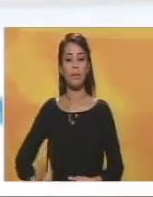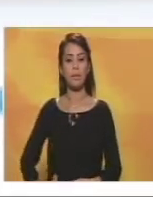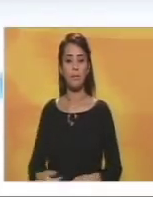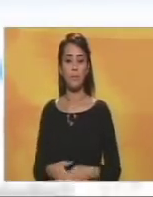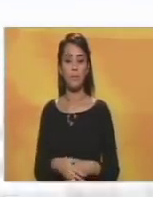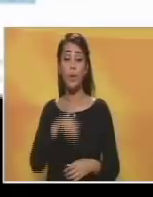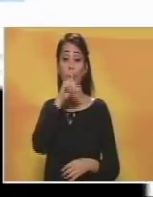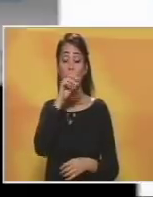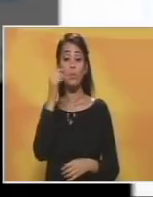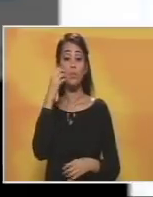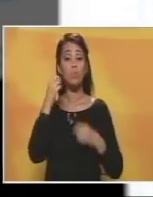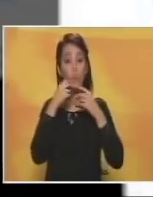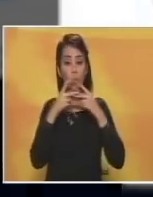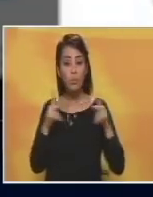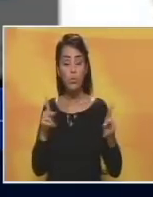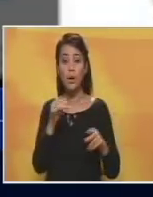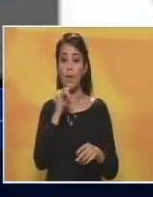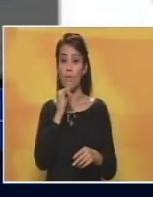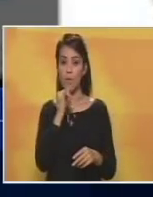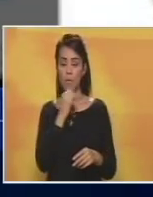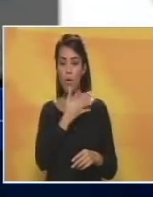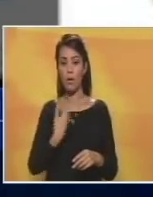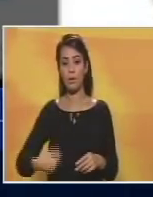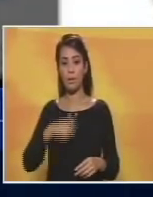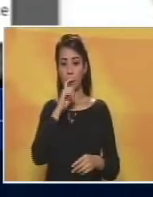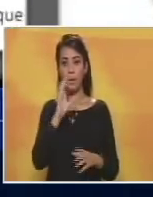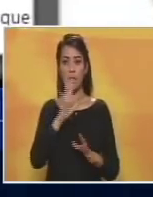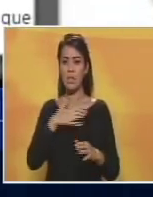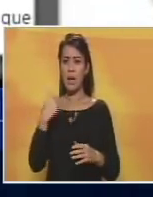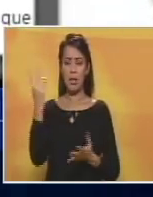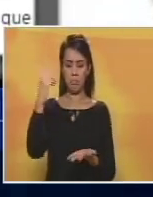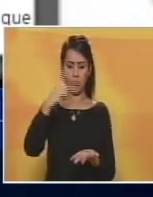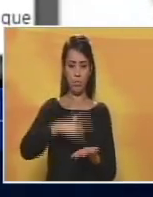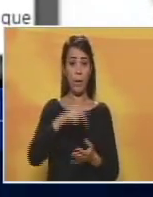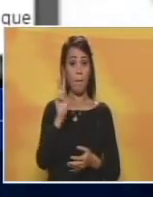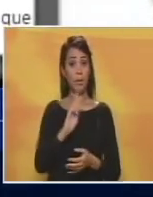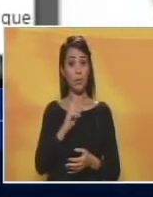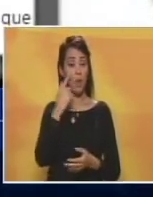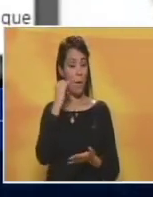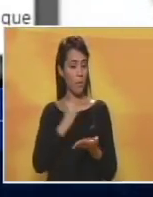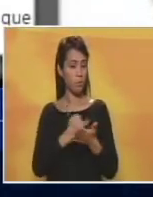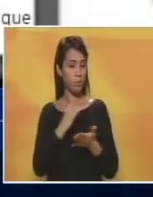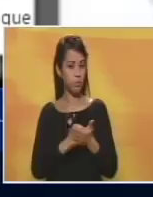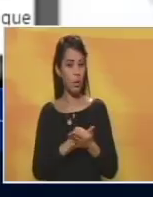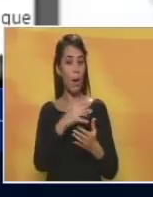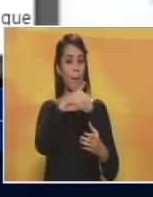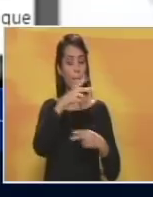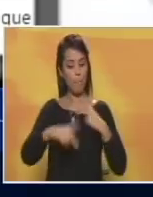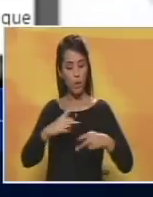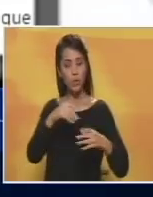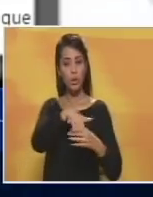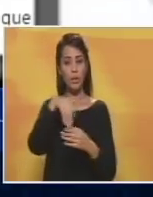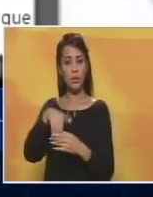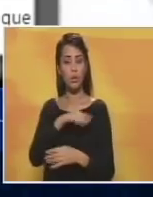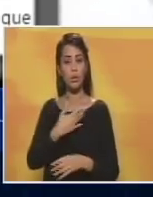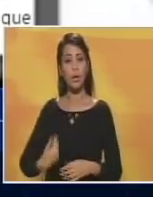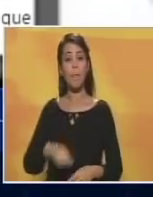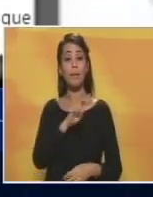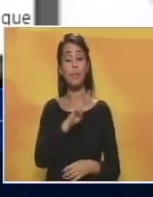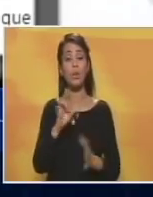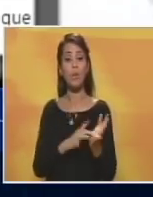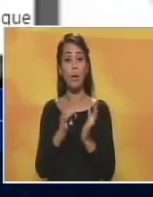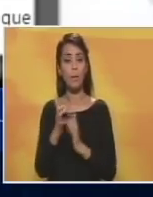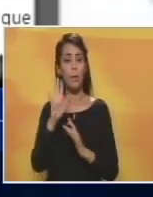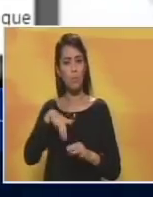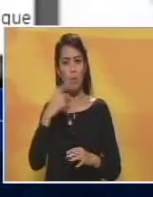red social Twitter, el mandatario señaló que quienes quieran venir al país a constatar el proceso electoral que se desarrollará el próximo 22 de abril